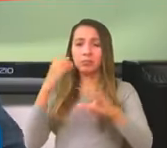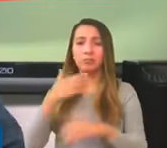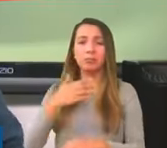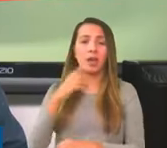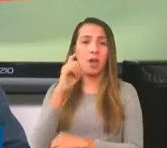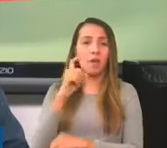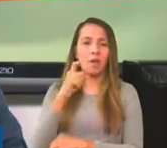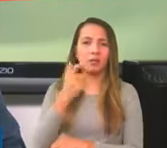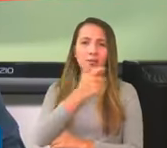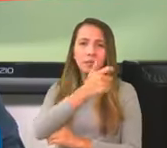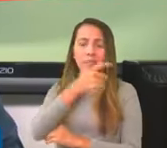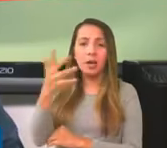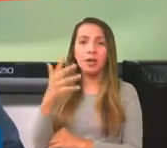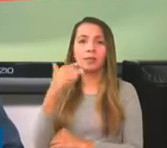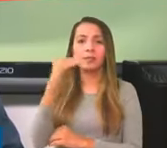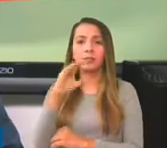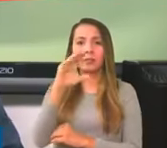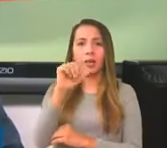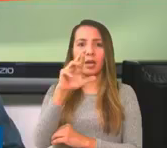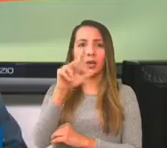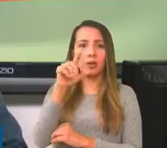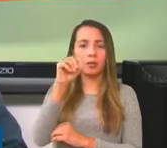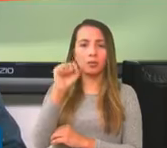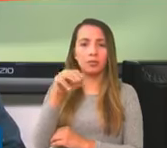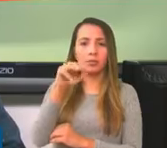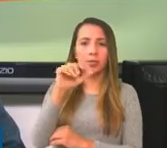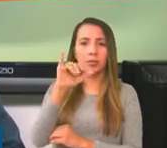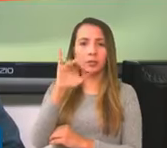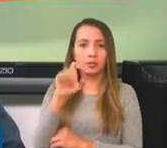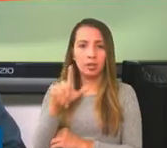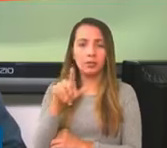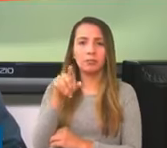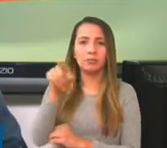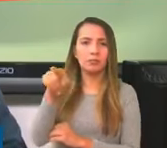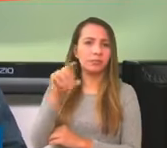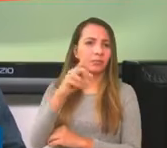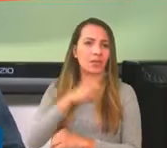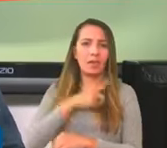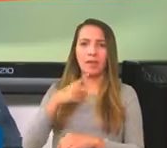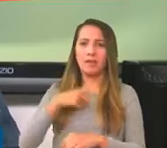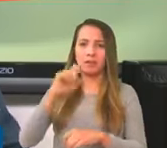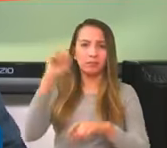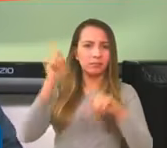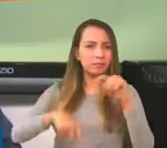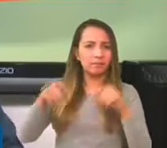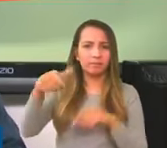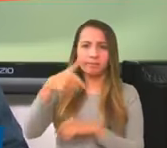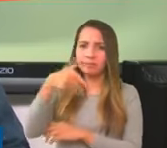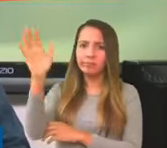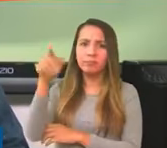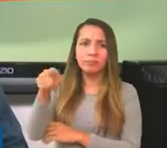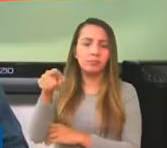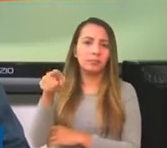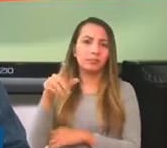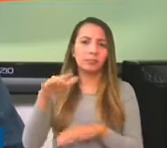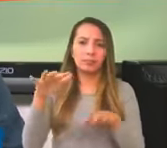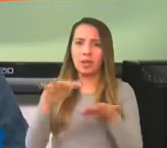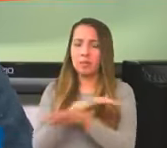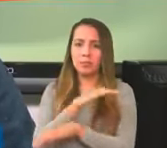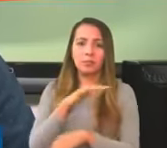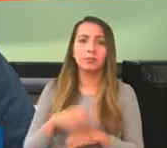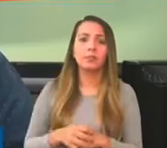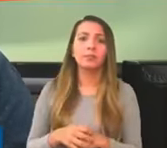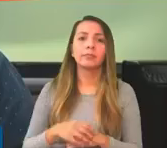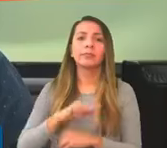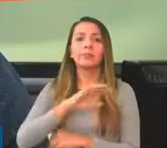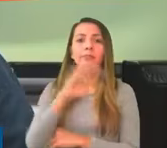Carlos Maciel, Aguas de Ensenada merece expropiación, o sea, la desaladora. Muy bien, y eso es lo que se va a buscar.